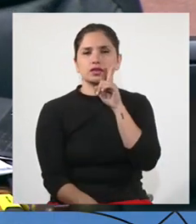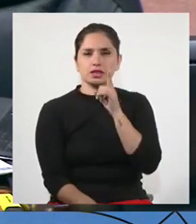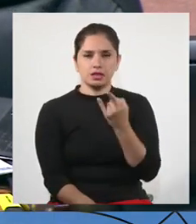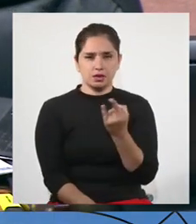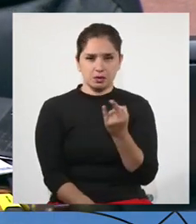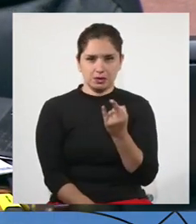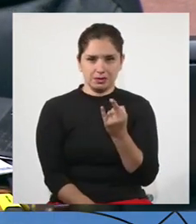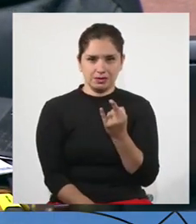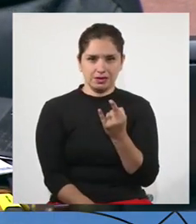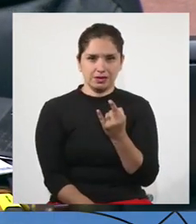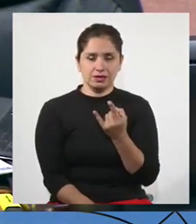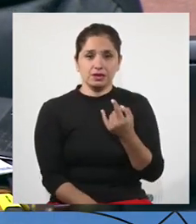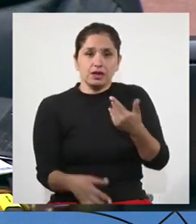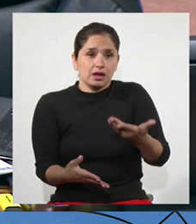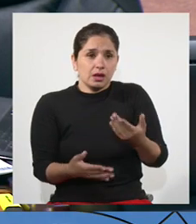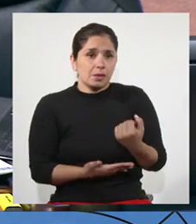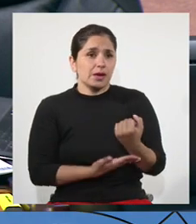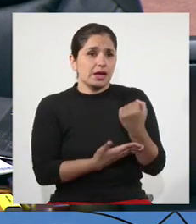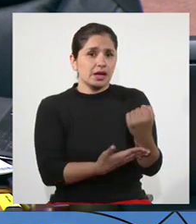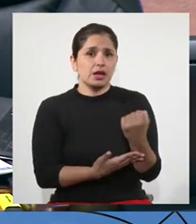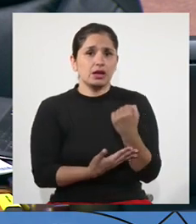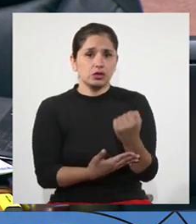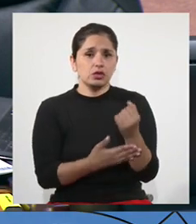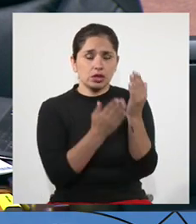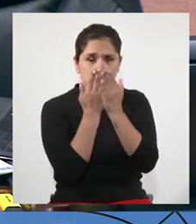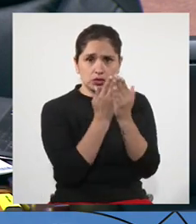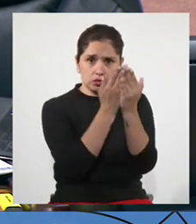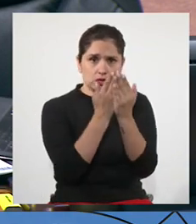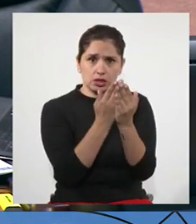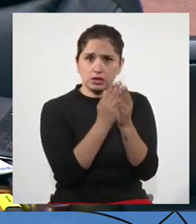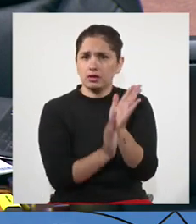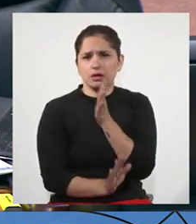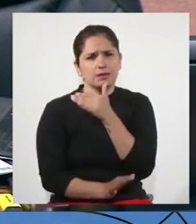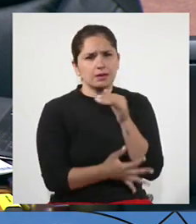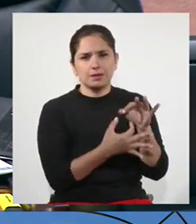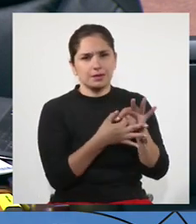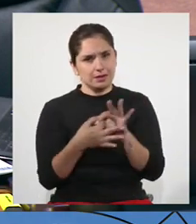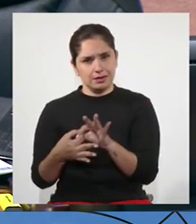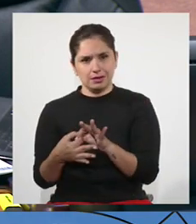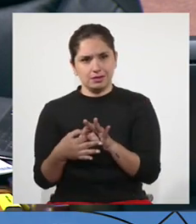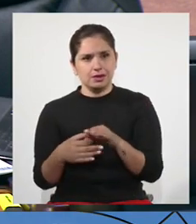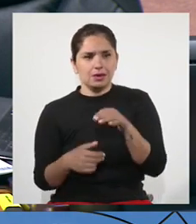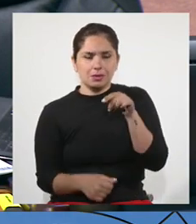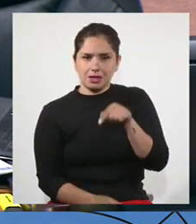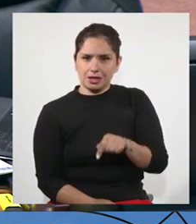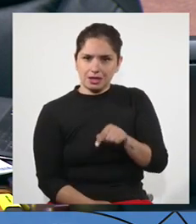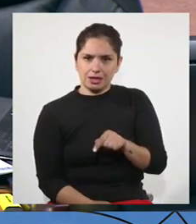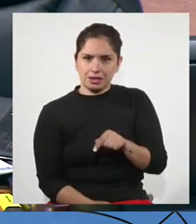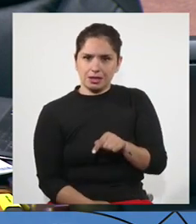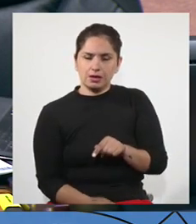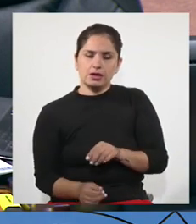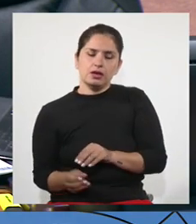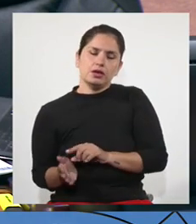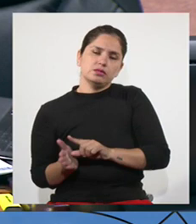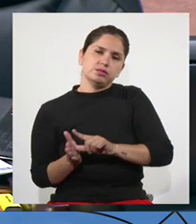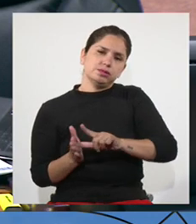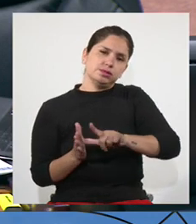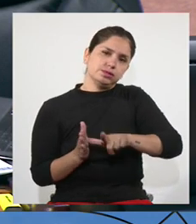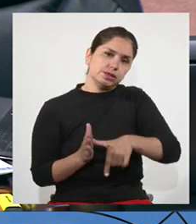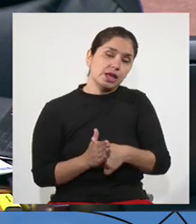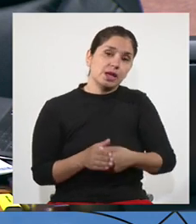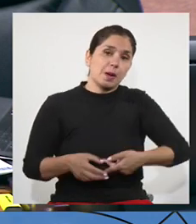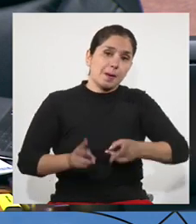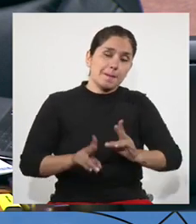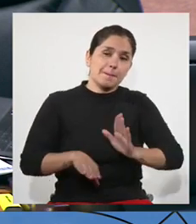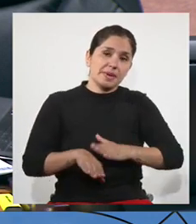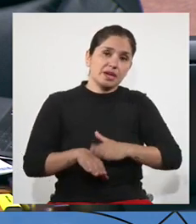universidades, son para las ayudas estudiantiles. No hay ninguna razón para que aquí se ralentice esta